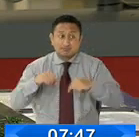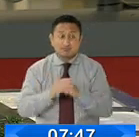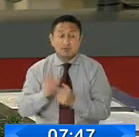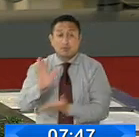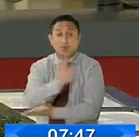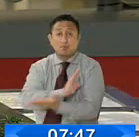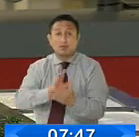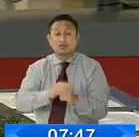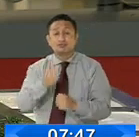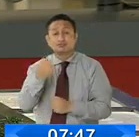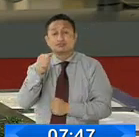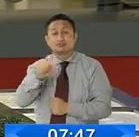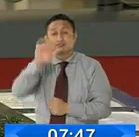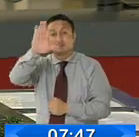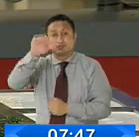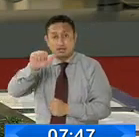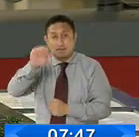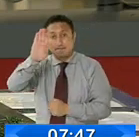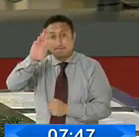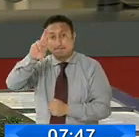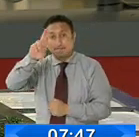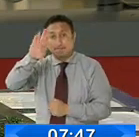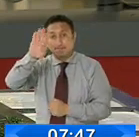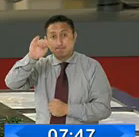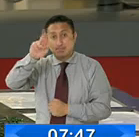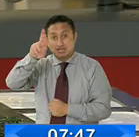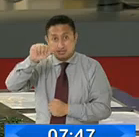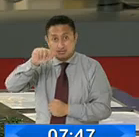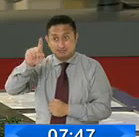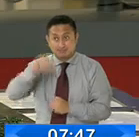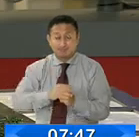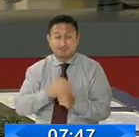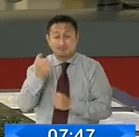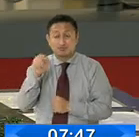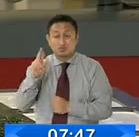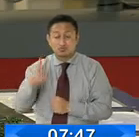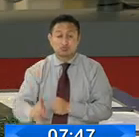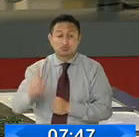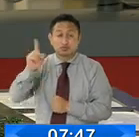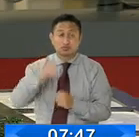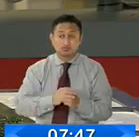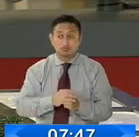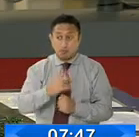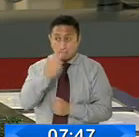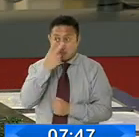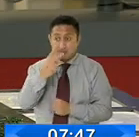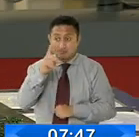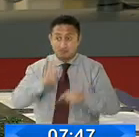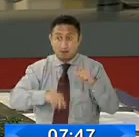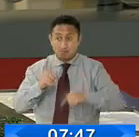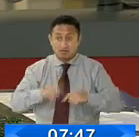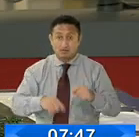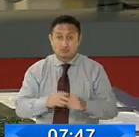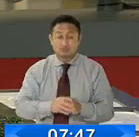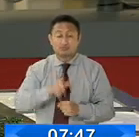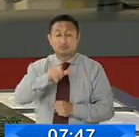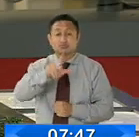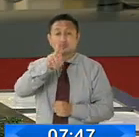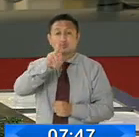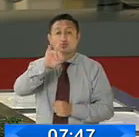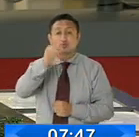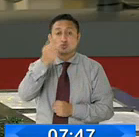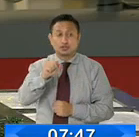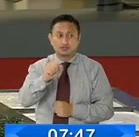barrio Santa Bárbara Alta. Esto queda en el sur occidente de Quito. Ahí van a ver, amigos queridos, la historia de Luis Taipe, de